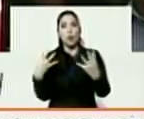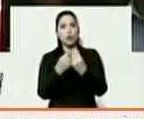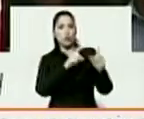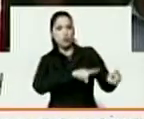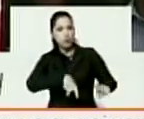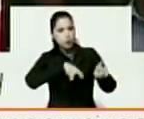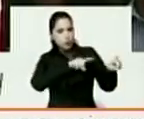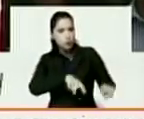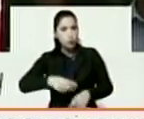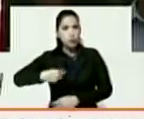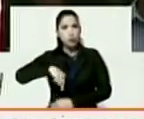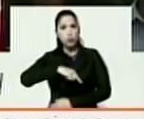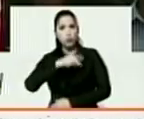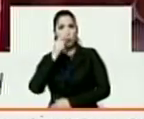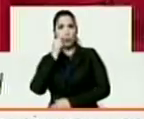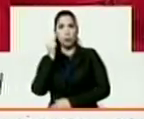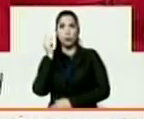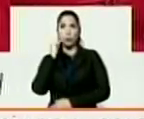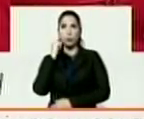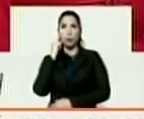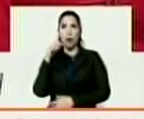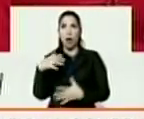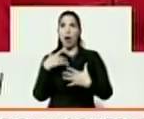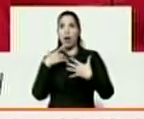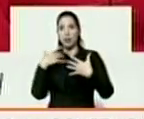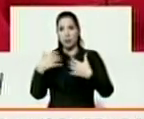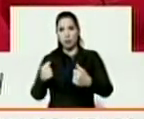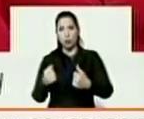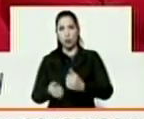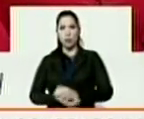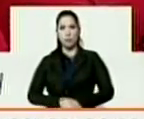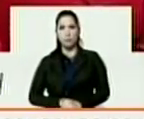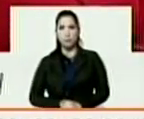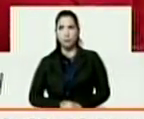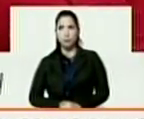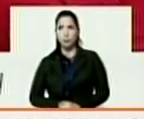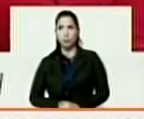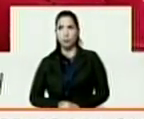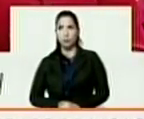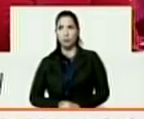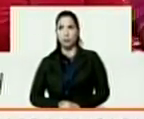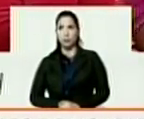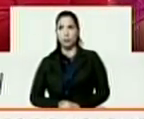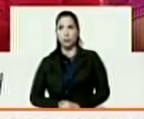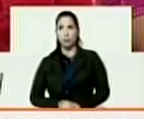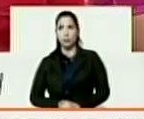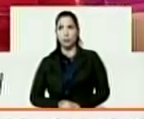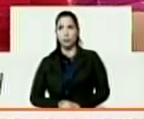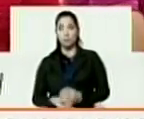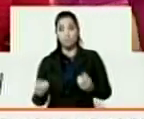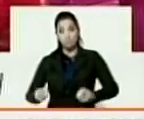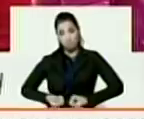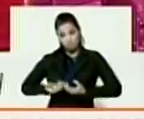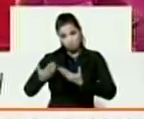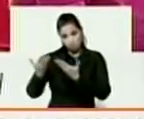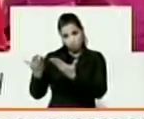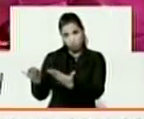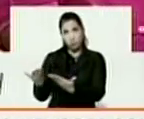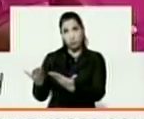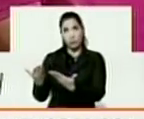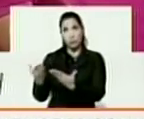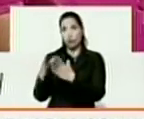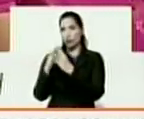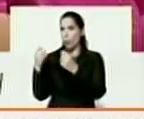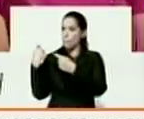nuestros campesinos para asegurar asegurar allí pues que que se les entregue sus insumos